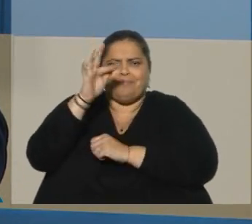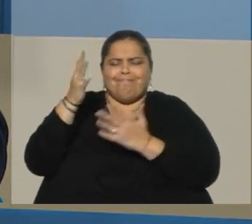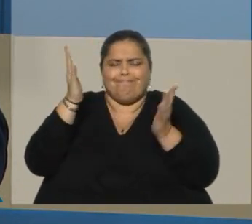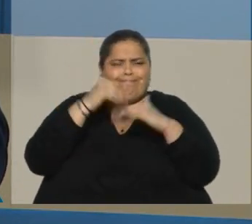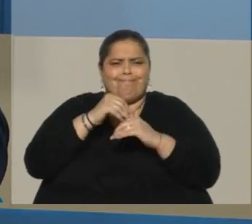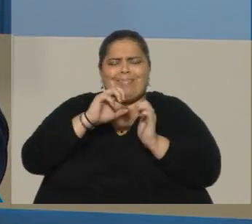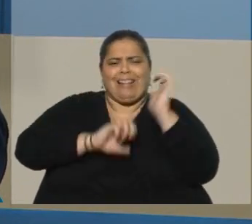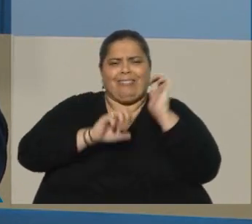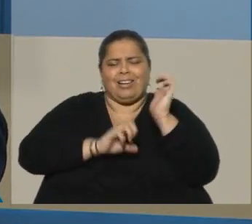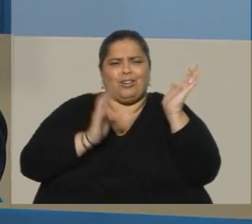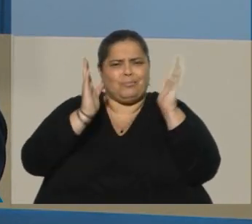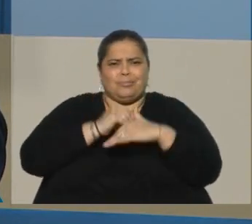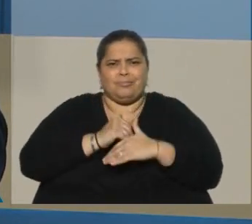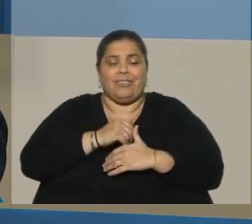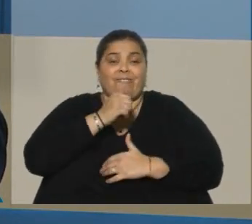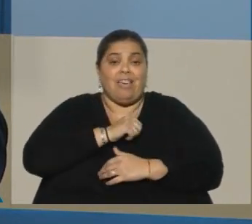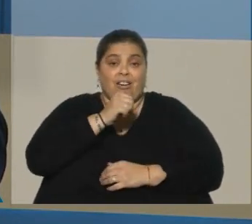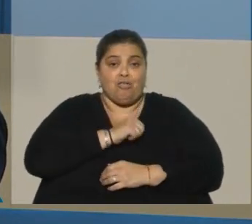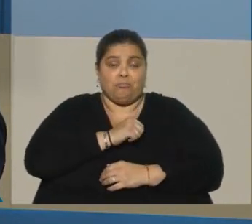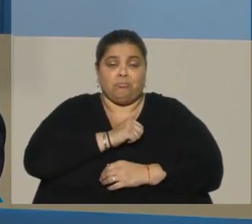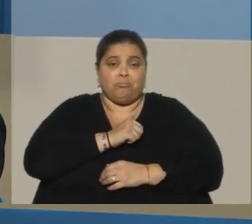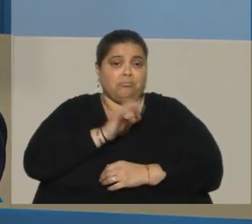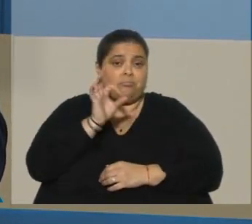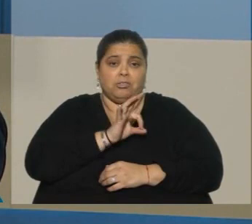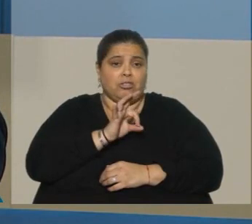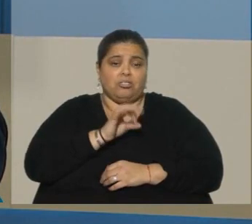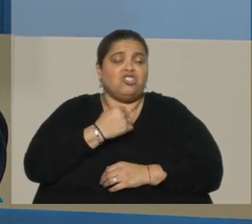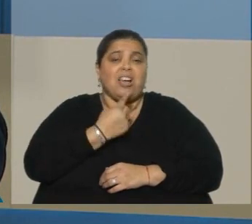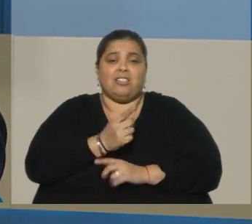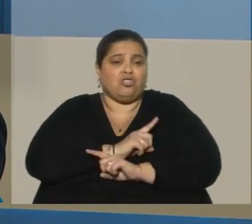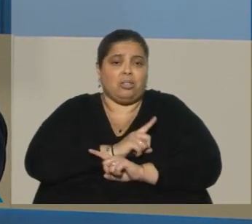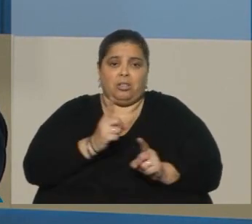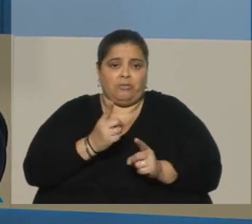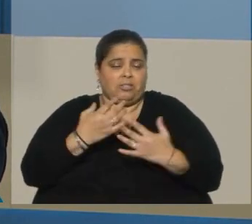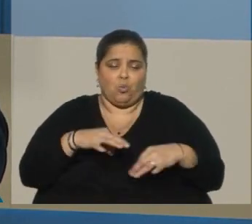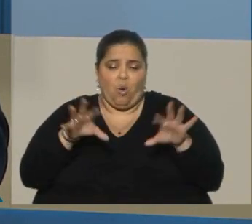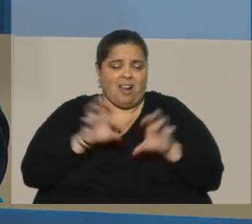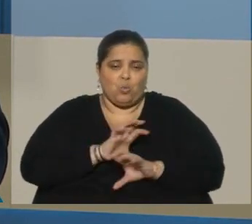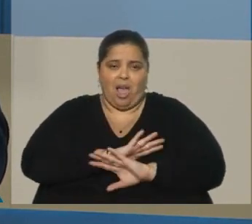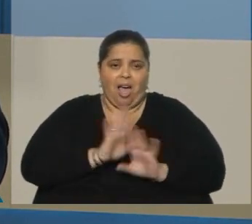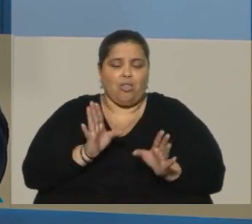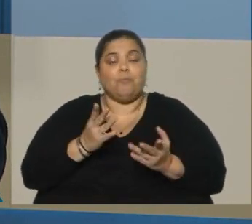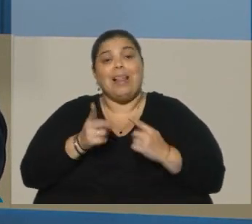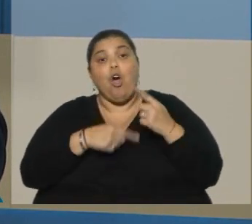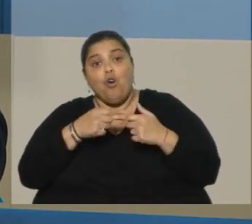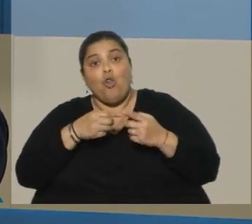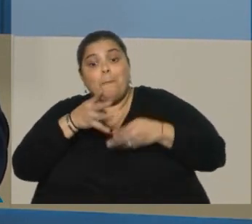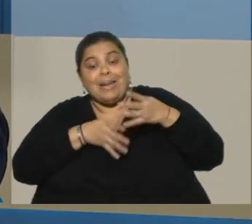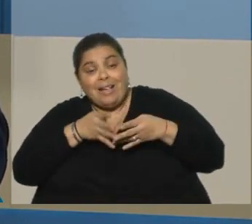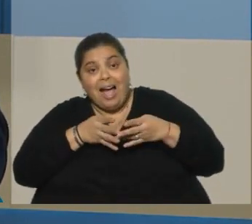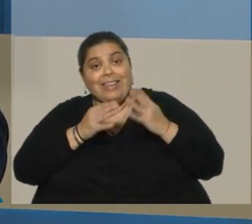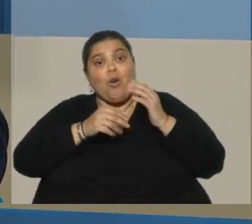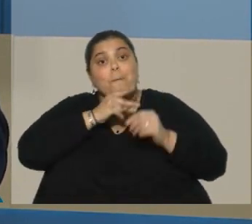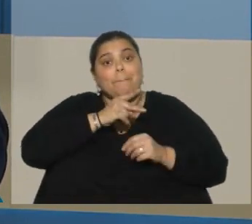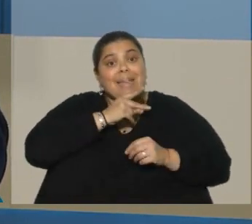eléctrica, está viejo, obsoleto o arruinado. La parte metal-mecánica es